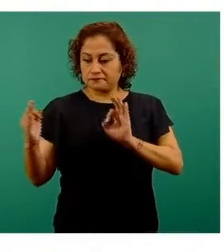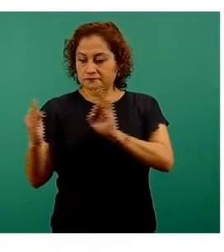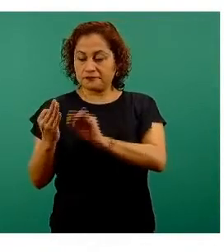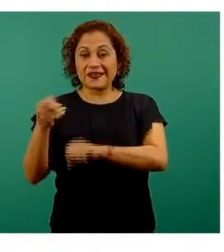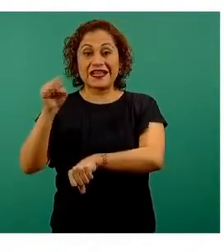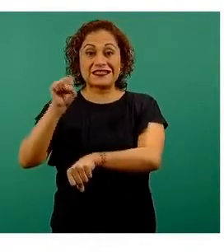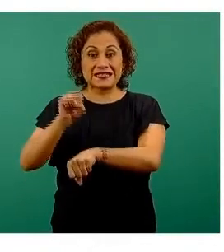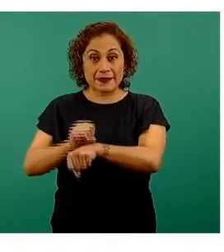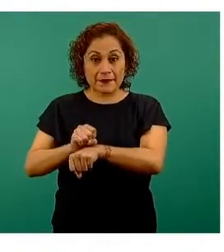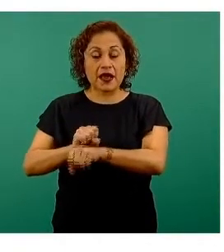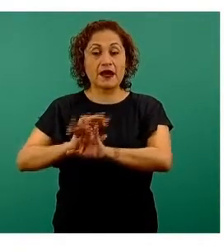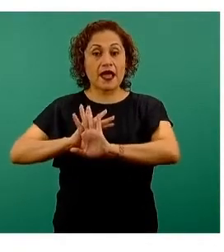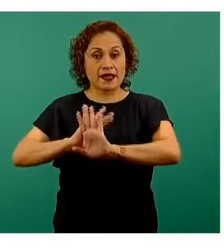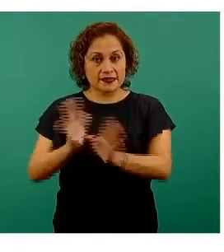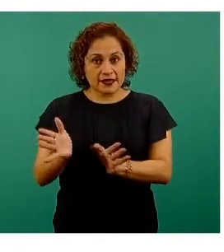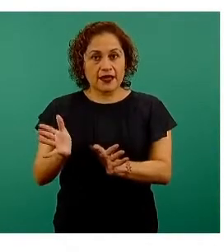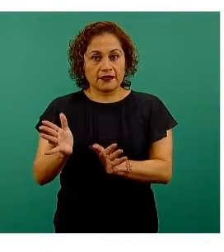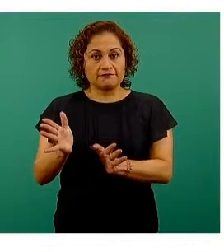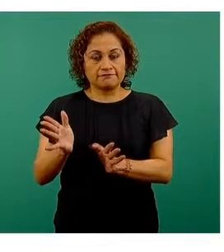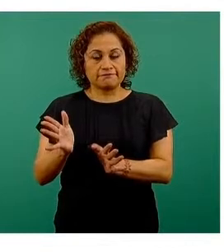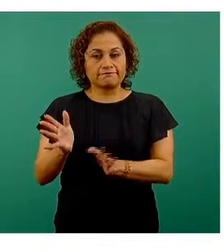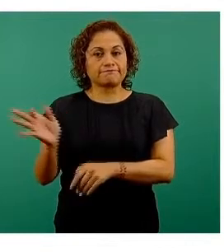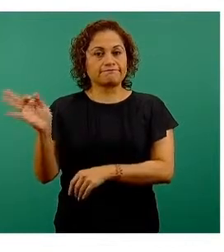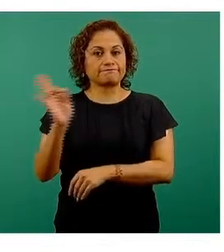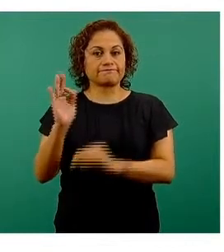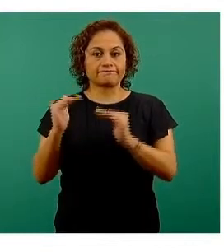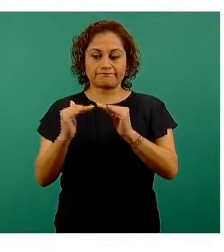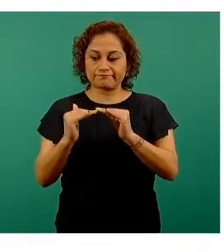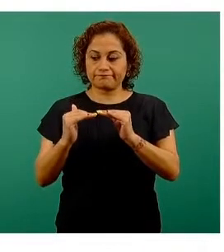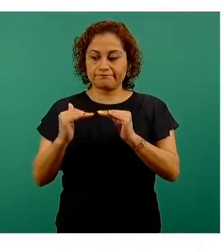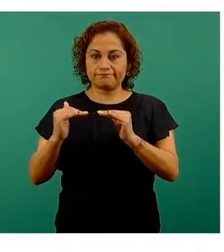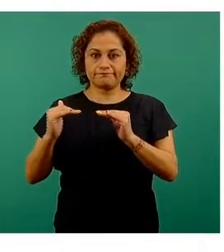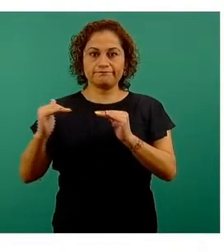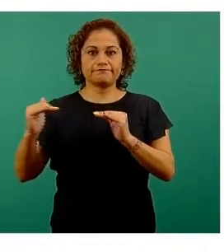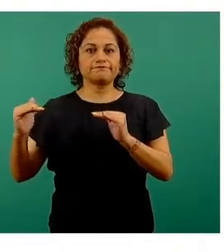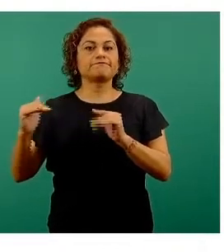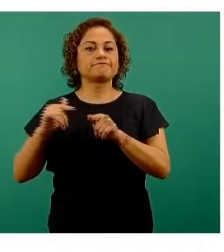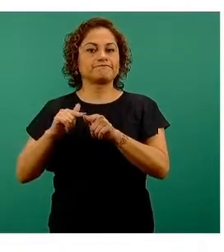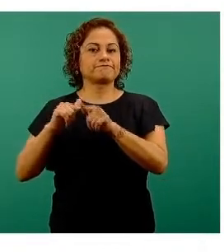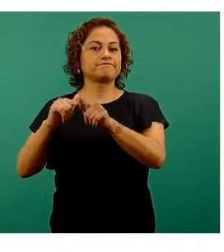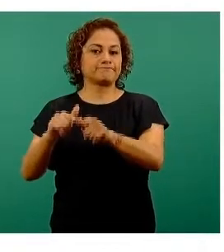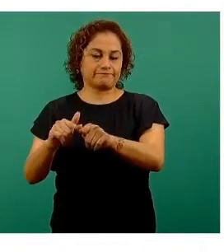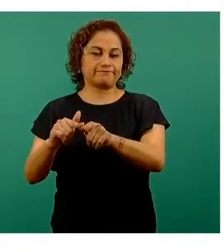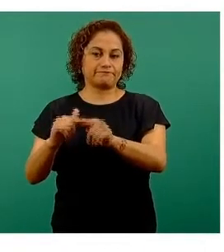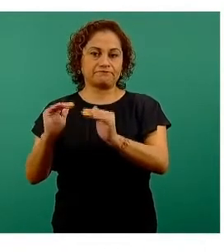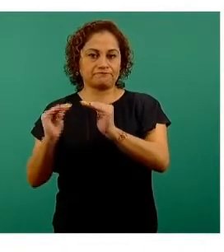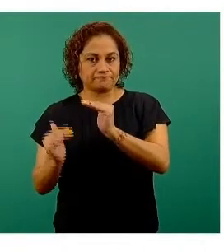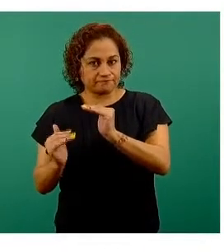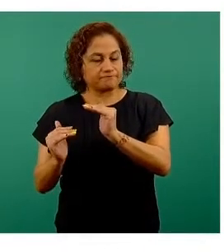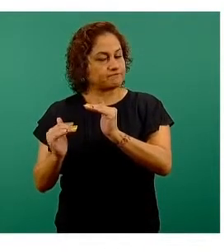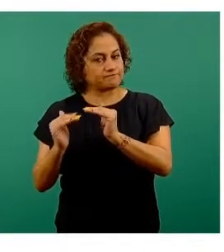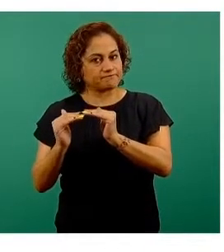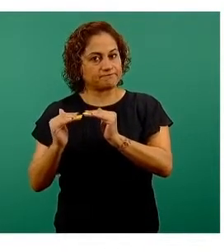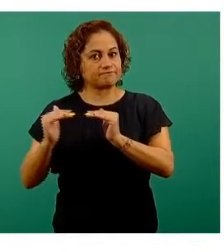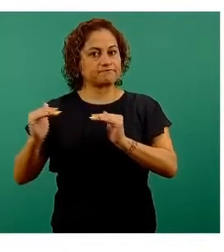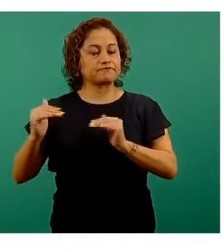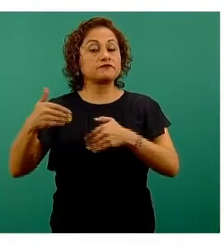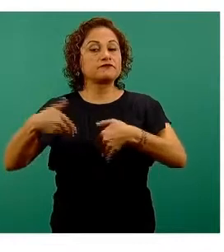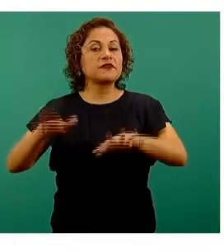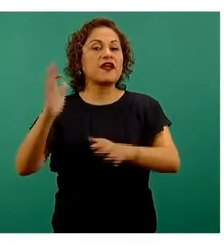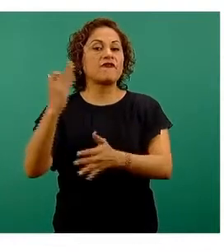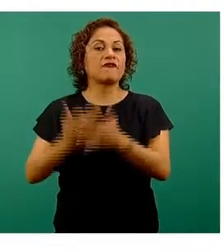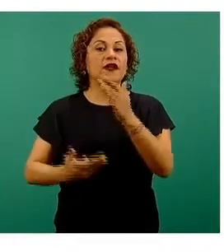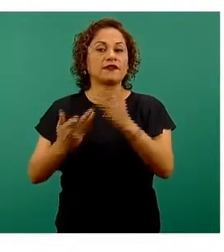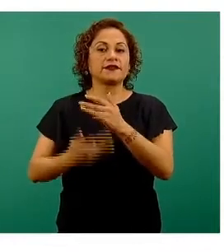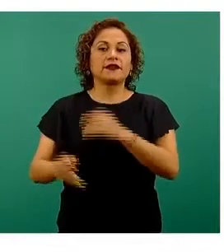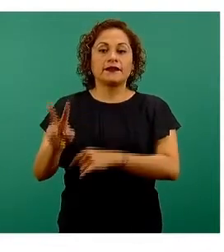ya materializándose una meseta en la línea, pero obviamente todavía tenemos los días jueves, viernes y sábado para ver